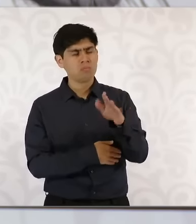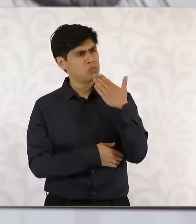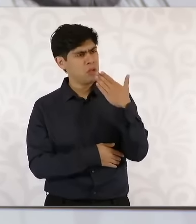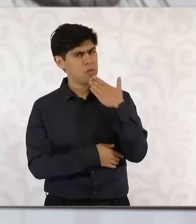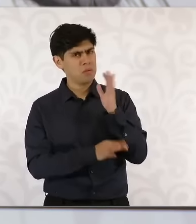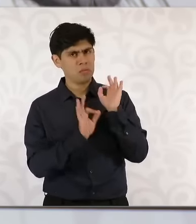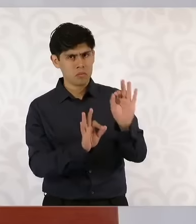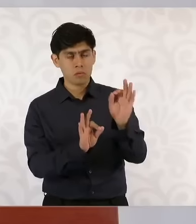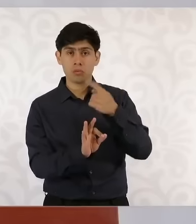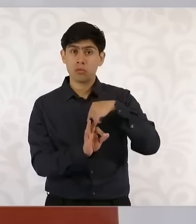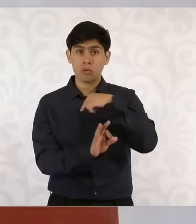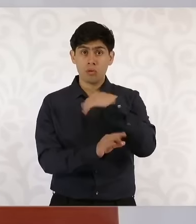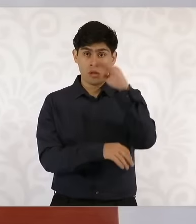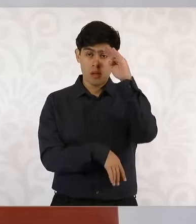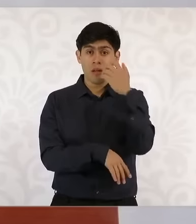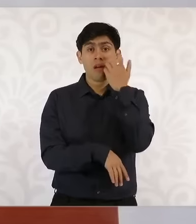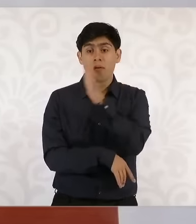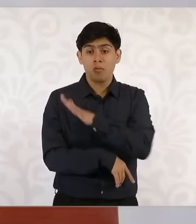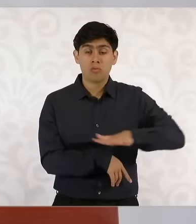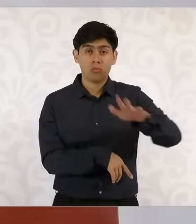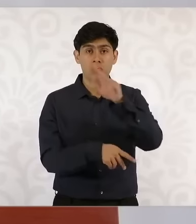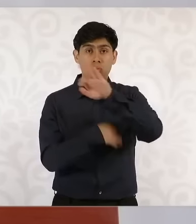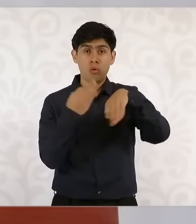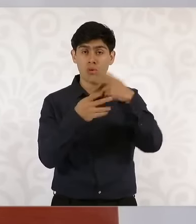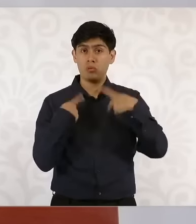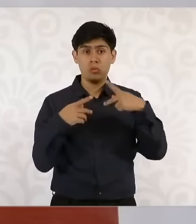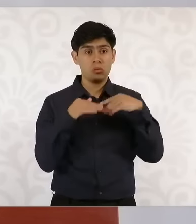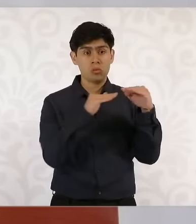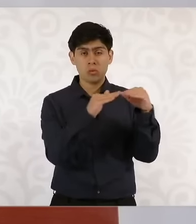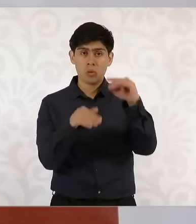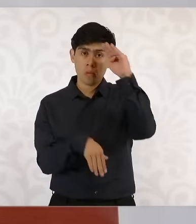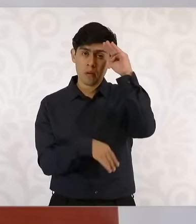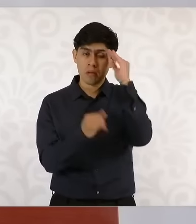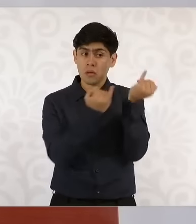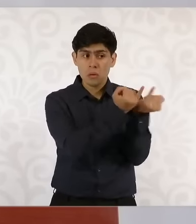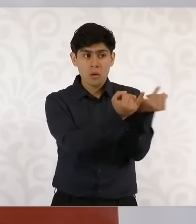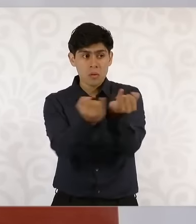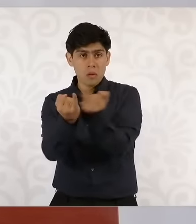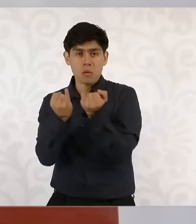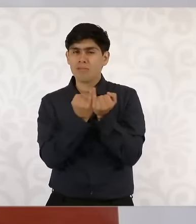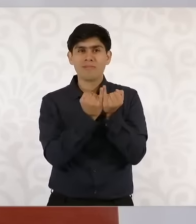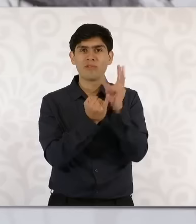nosotros queremos un pensamiento único, es falso. Nosotros queremos que haya oposición.